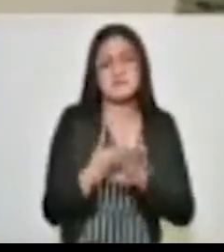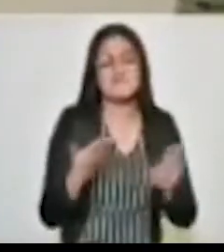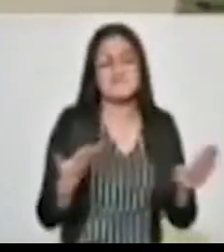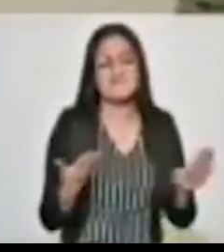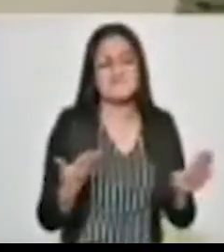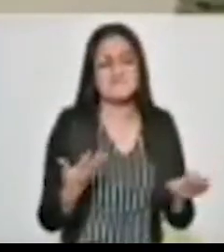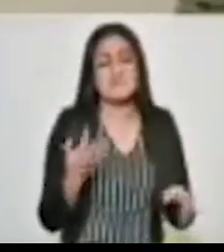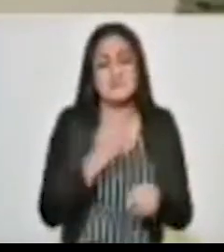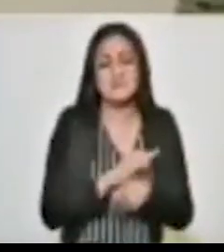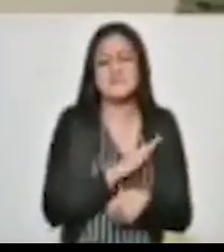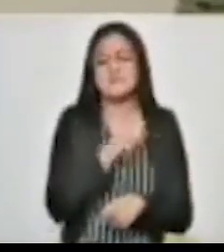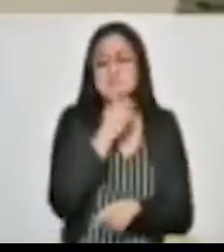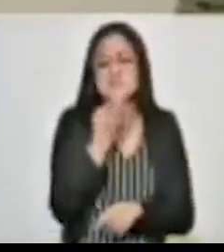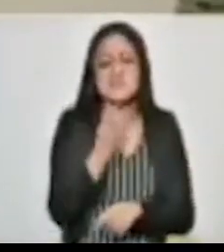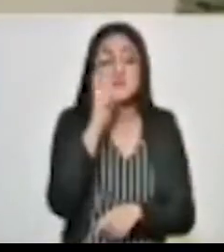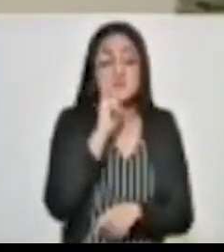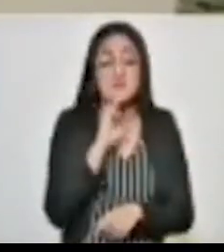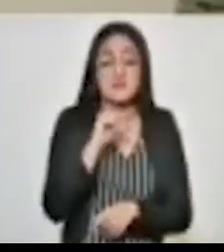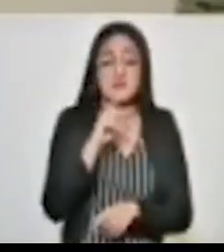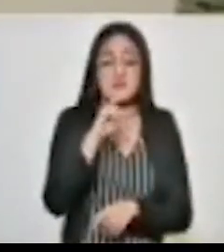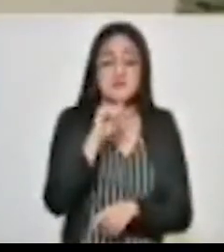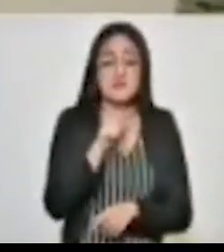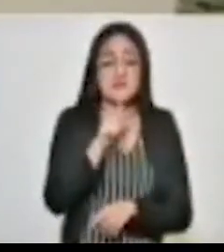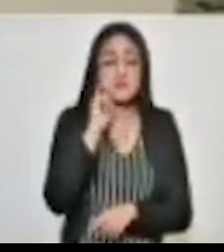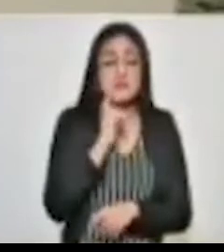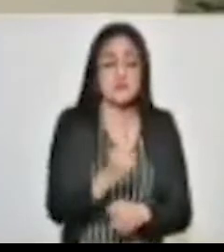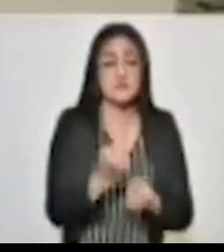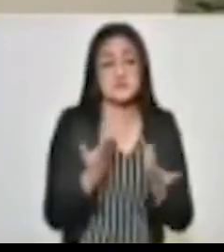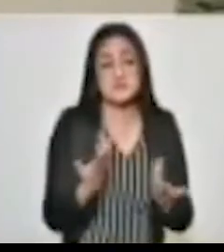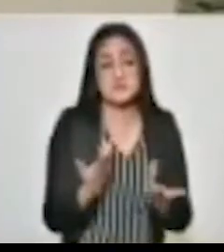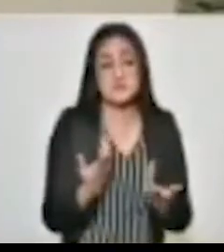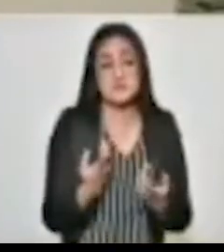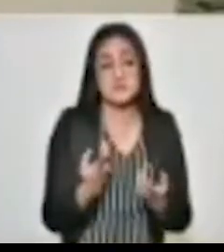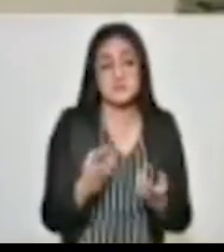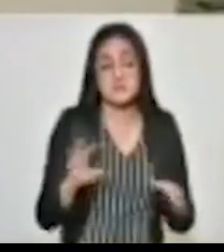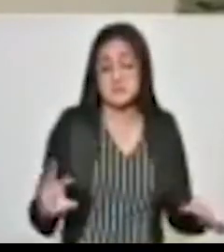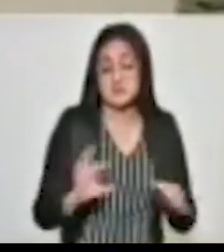Lo único que puedo decir que Claudia Rivera fue una fiel alumna de Berta Luján.